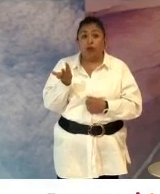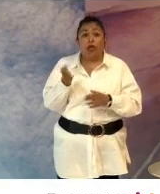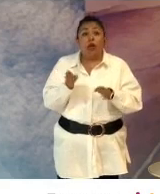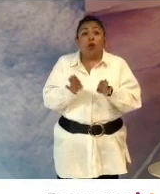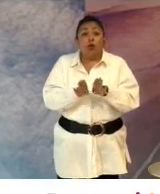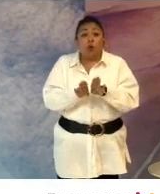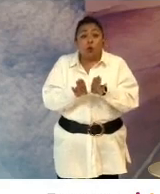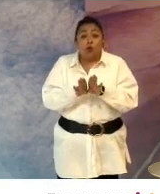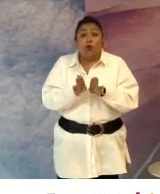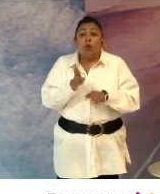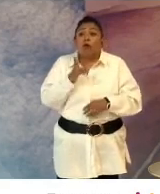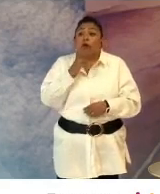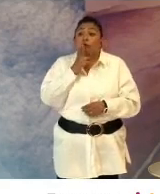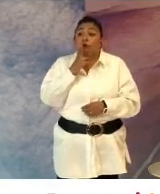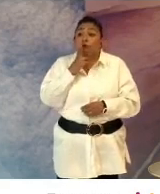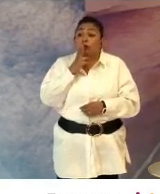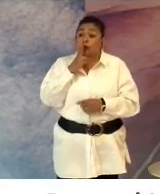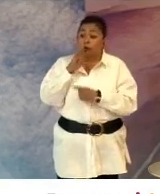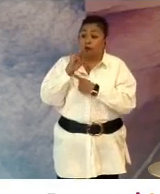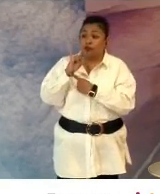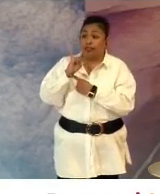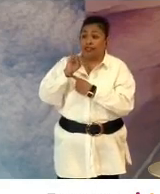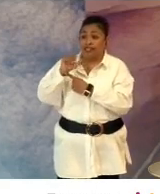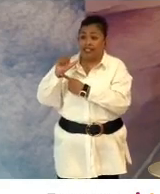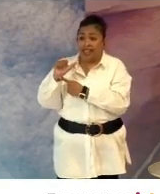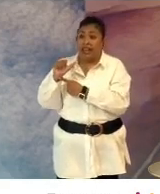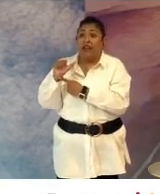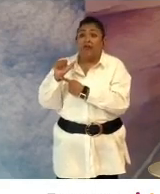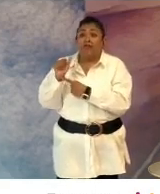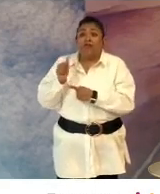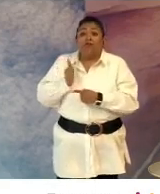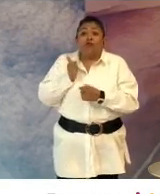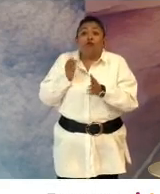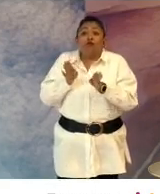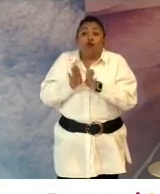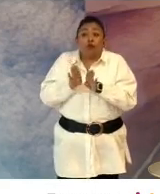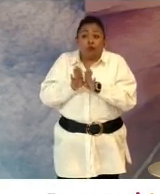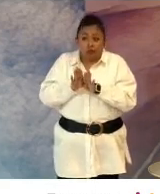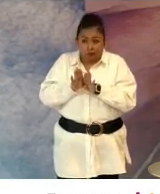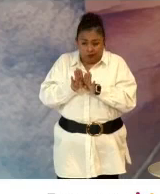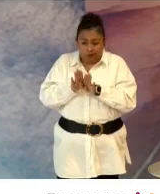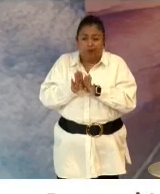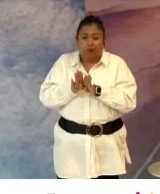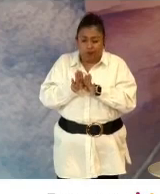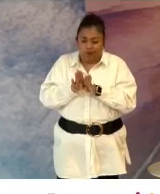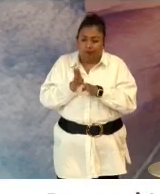sobre cómo usamos la inteligencia artificial.